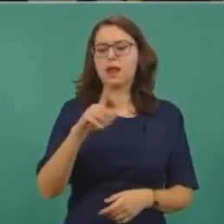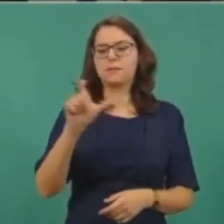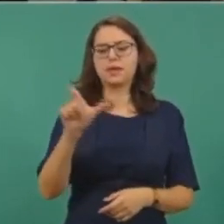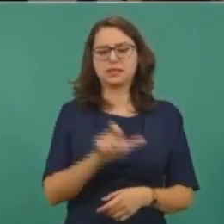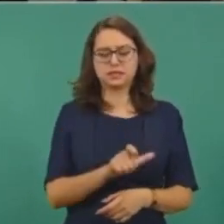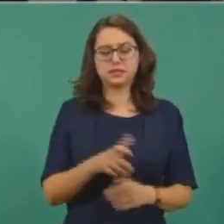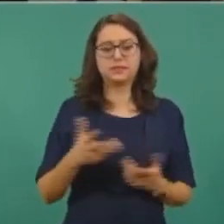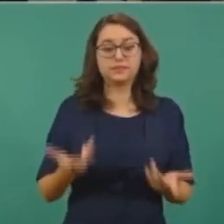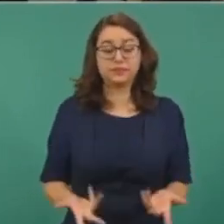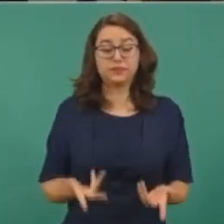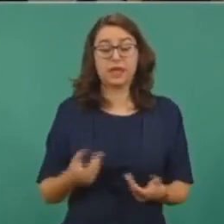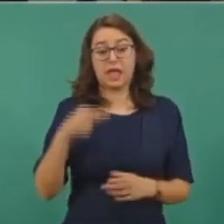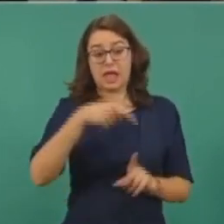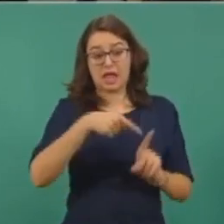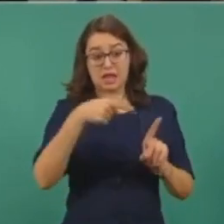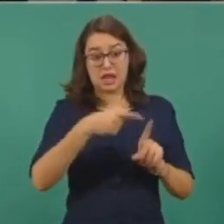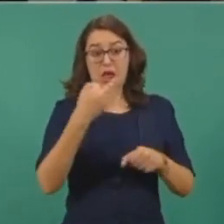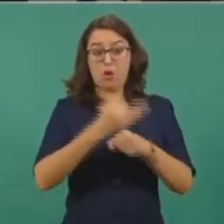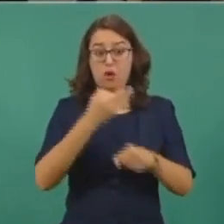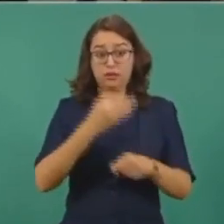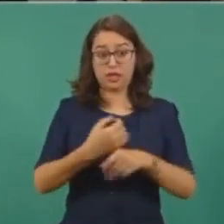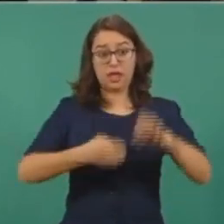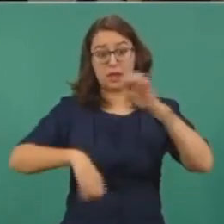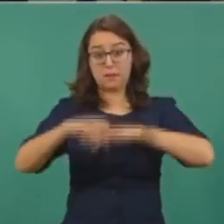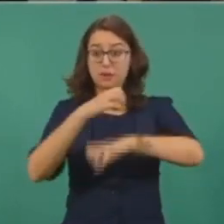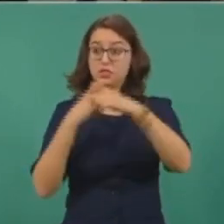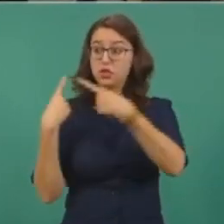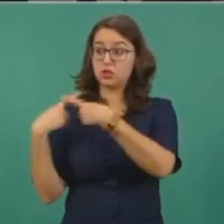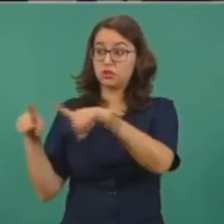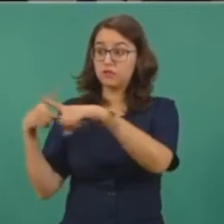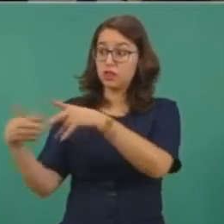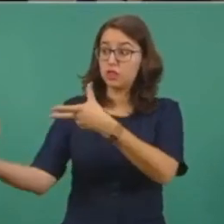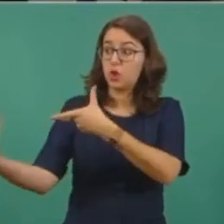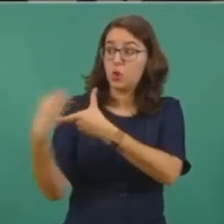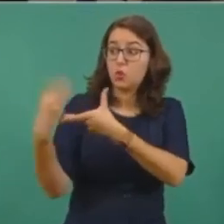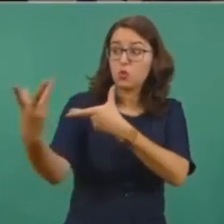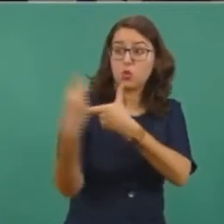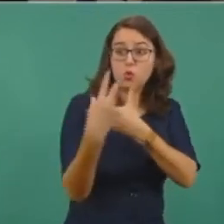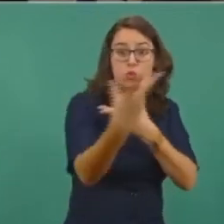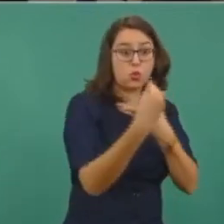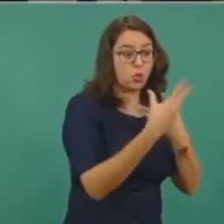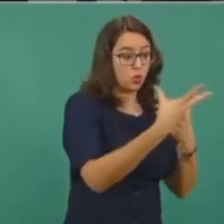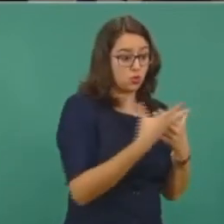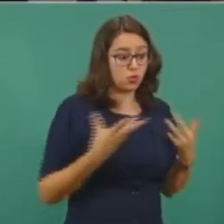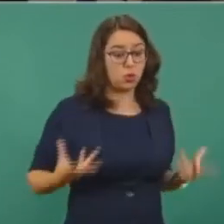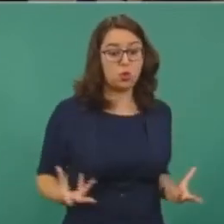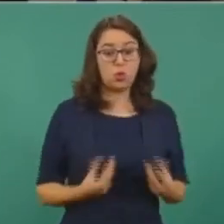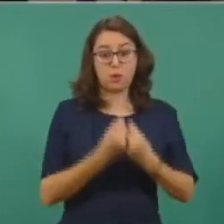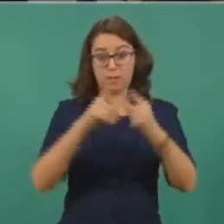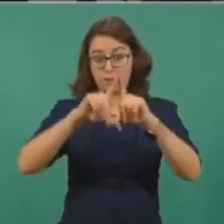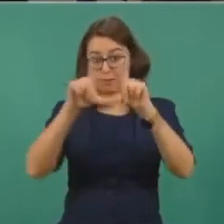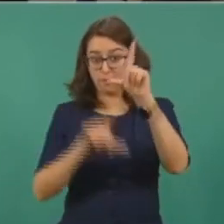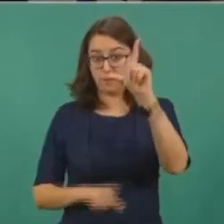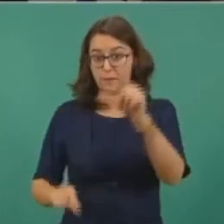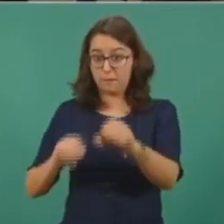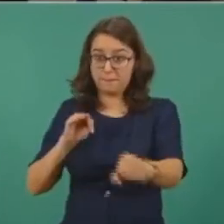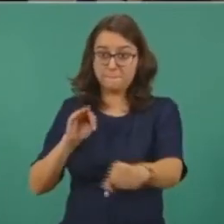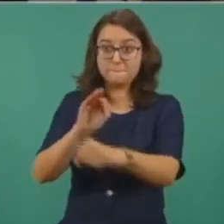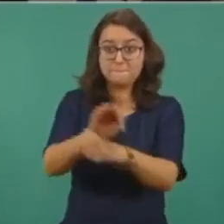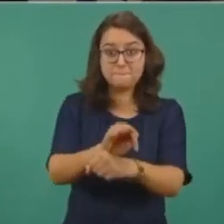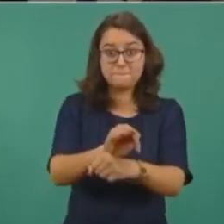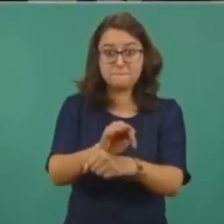generando ahorita una plataforma de empresarios que estarían de acuerdo a apoyar a la Cuarta Transformación. Y la pregunta